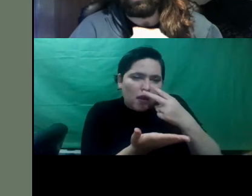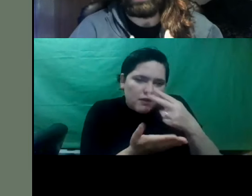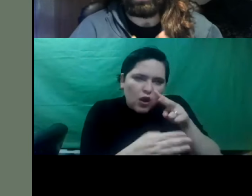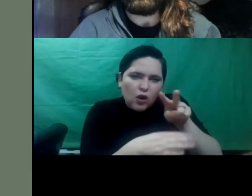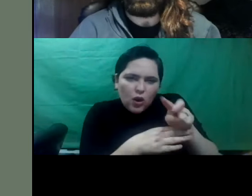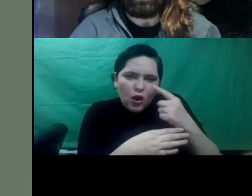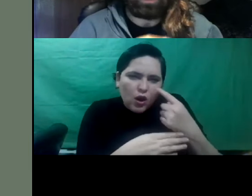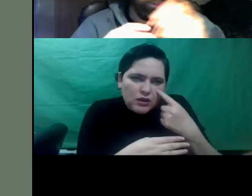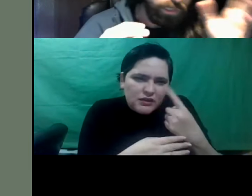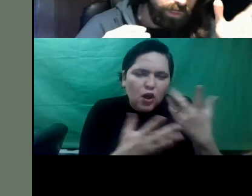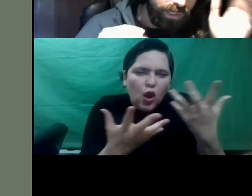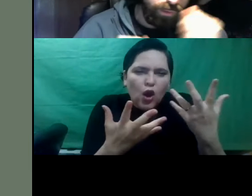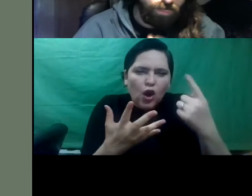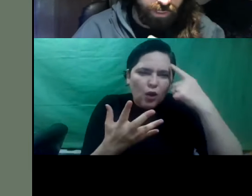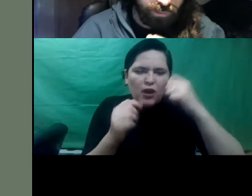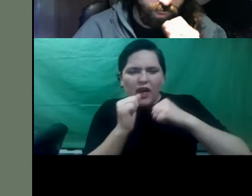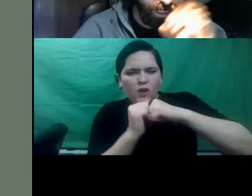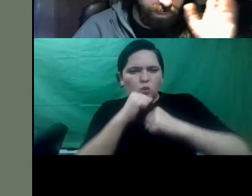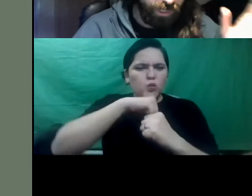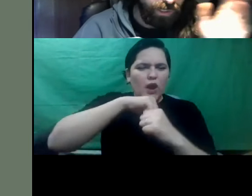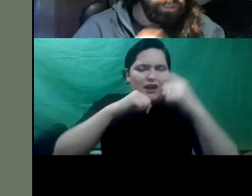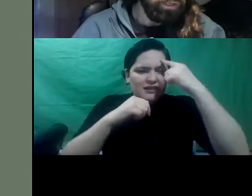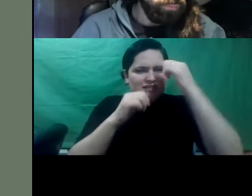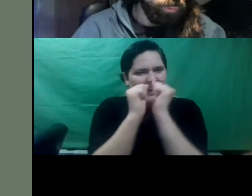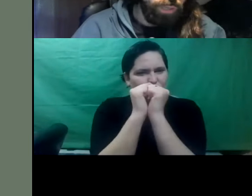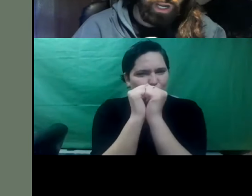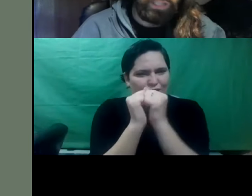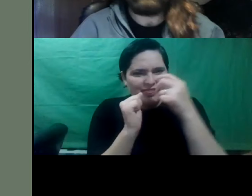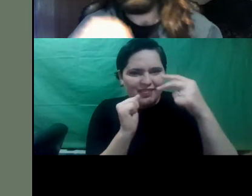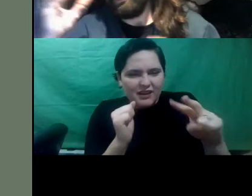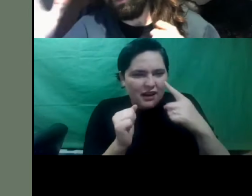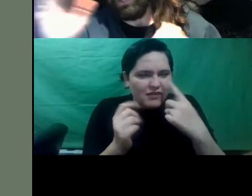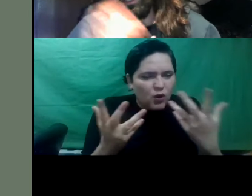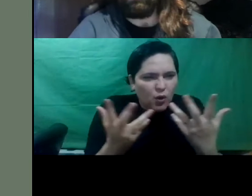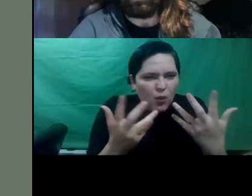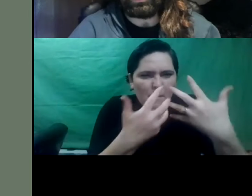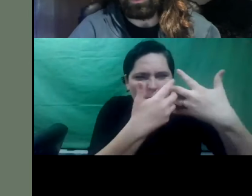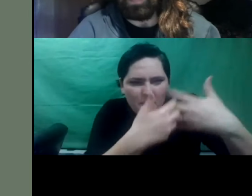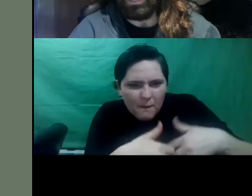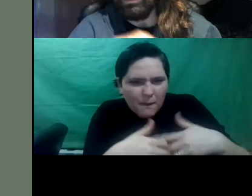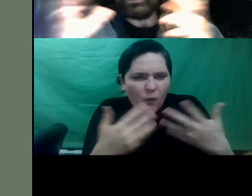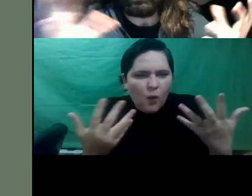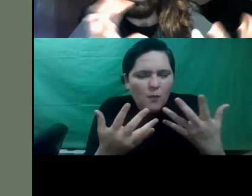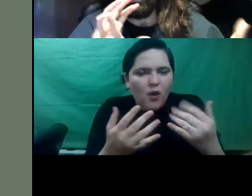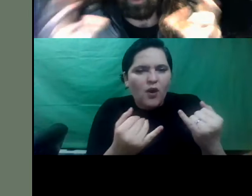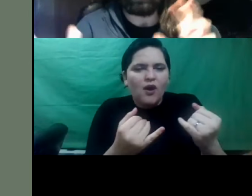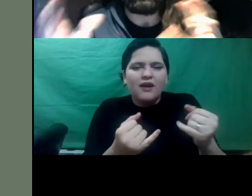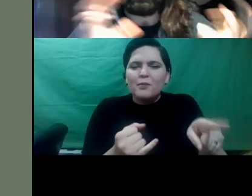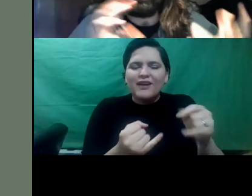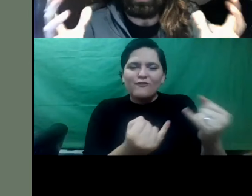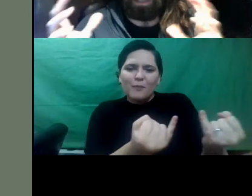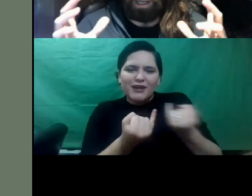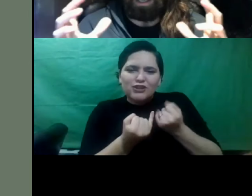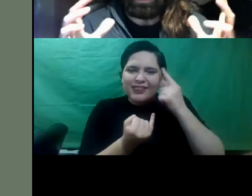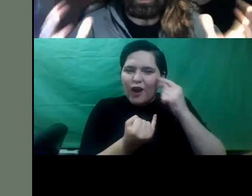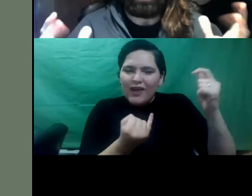actividad funcional del cerebro. Entonces, sistemas dinámicos para simular y para proponer mecanismos, y teoría de la información para detectar la estructura